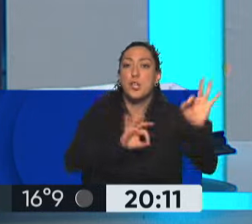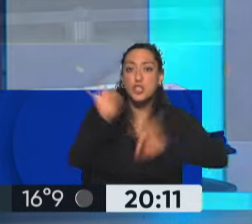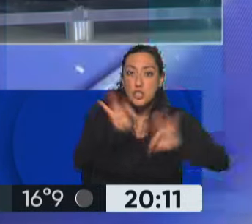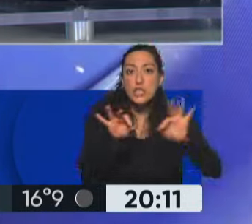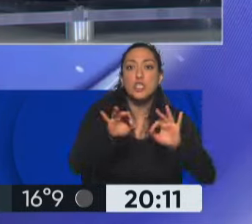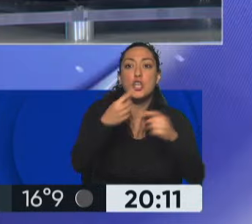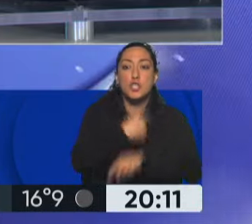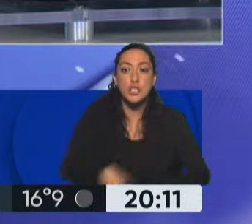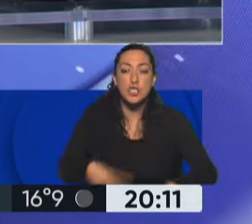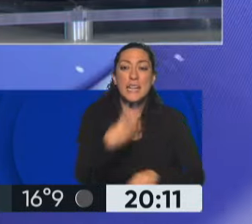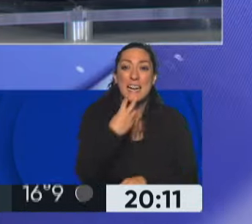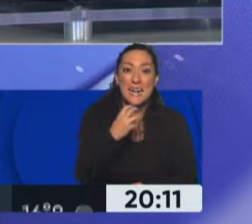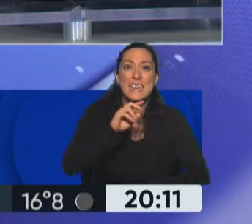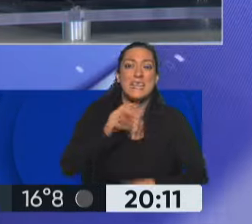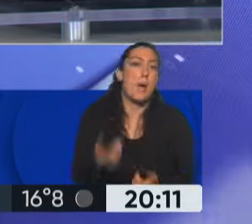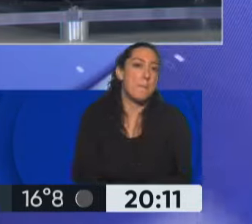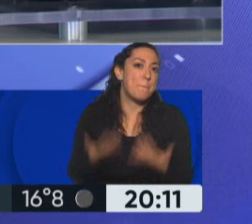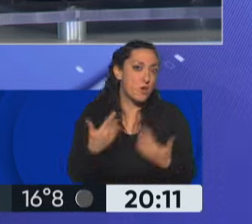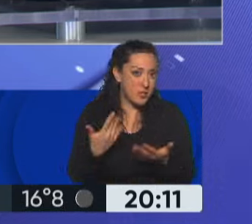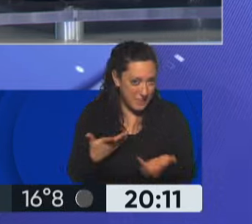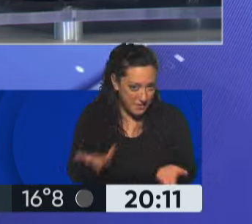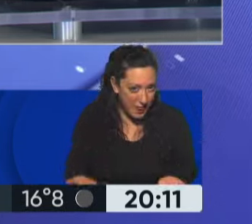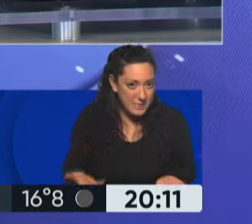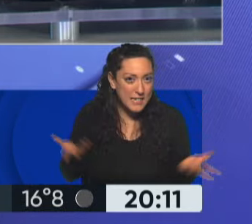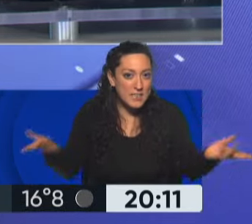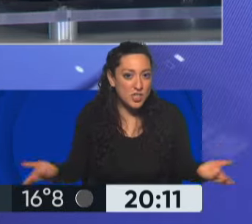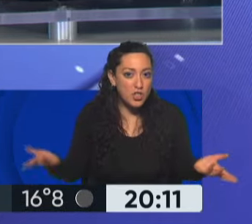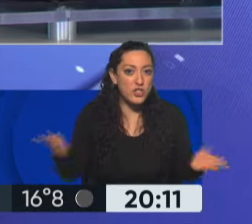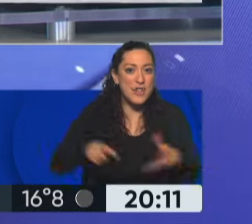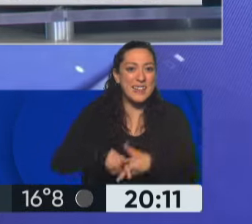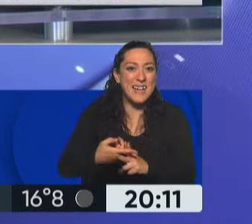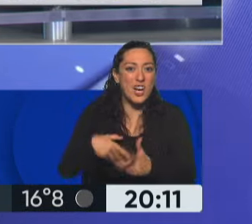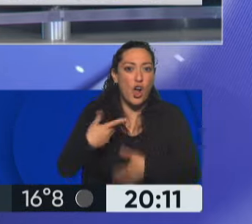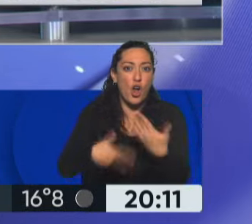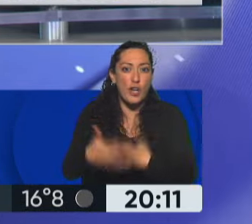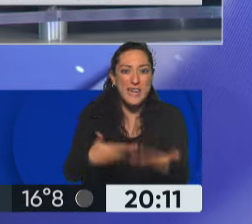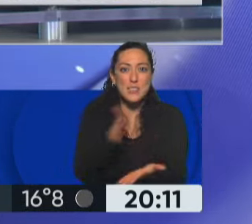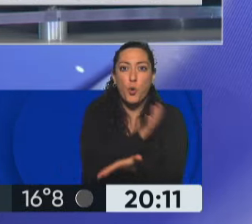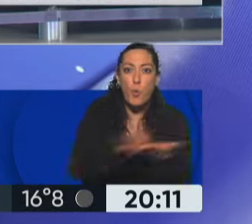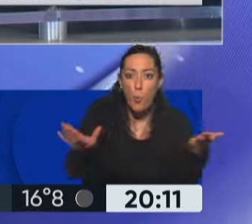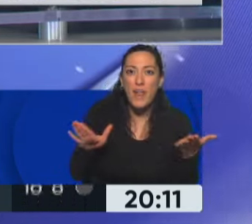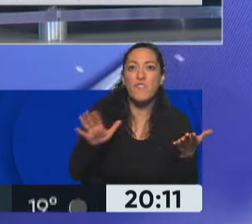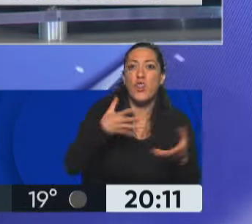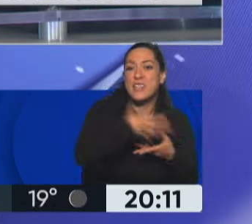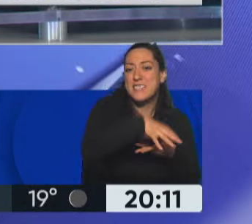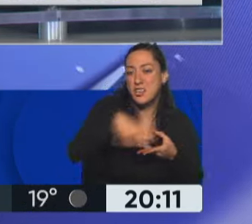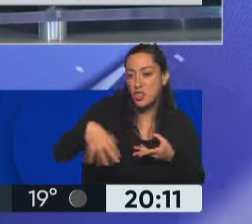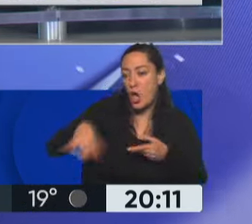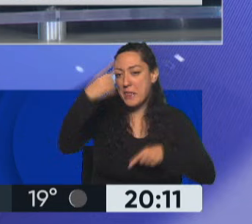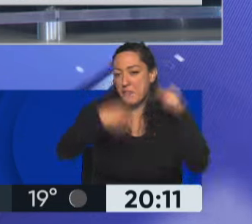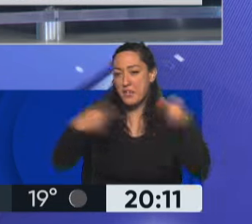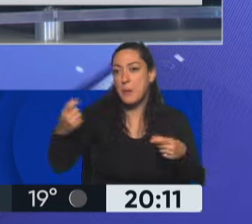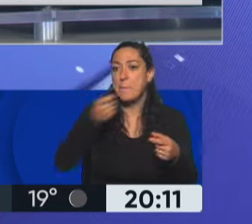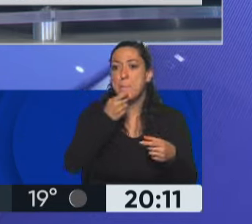eh sean posibles y esto también trae un montón de nuevas tecnologías para distintos sectores no por por decir el